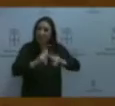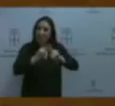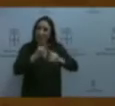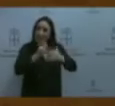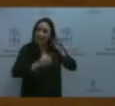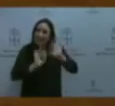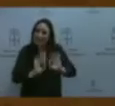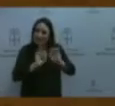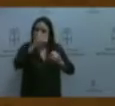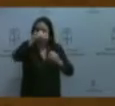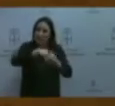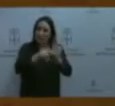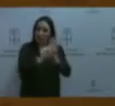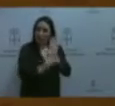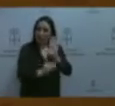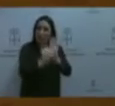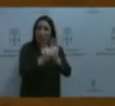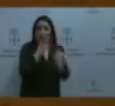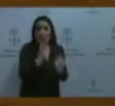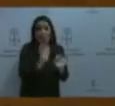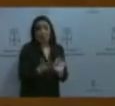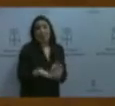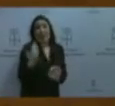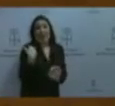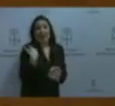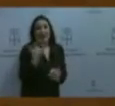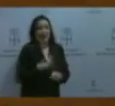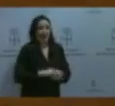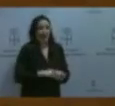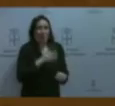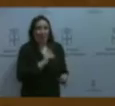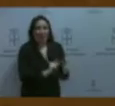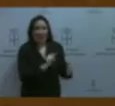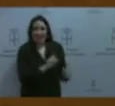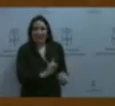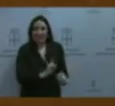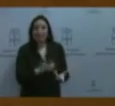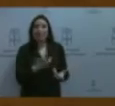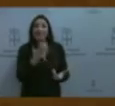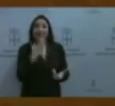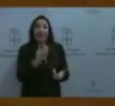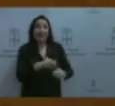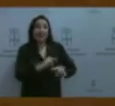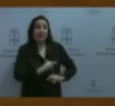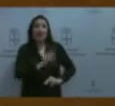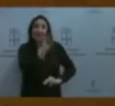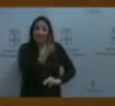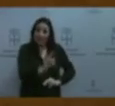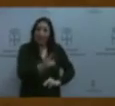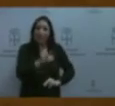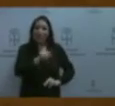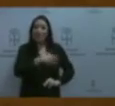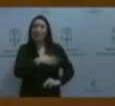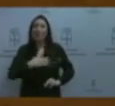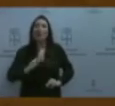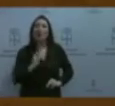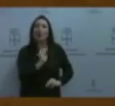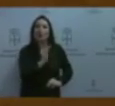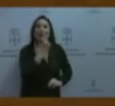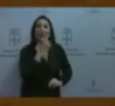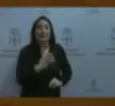del articulado, dado que ayer no tuvimos ocasión de discutirlo. Y en caso afirmativo, quiero preguntar también si estaría dispuesto a debatir con nuestro